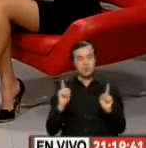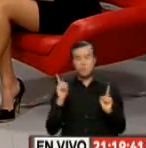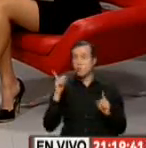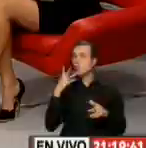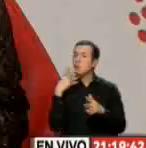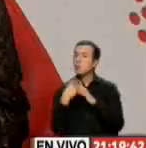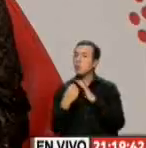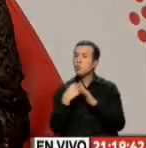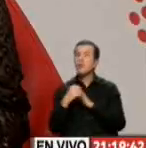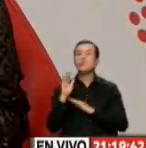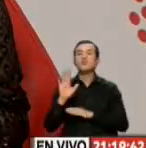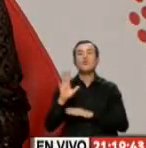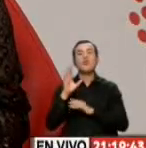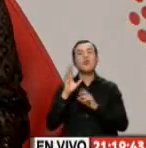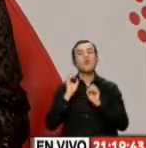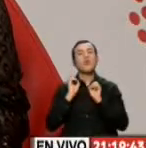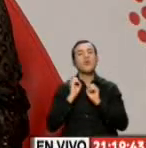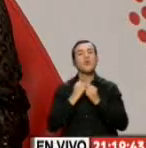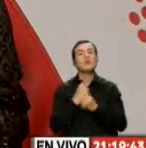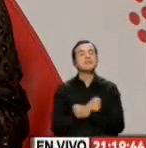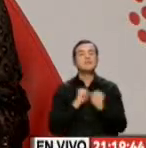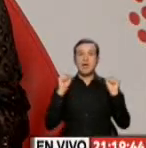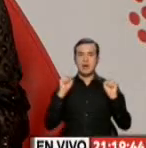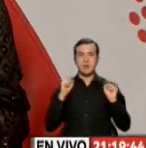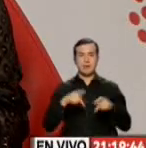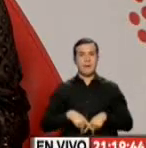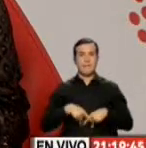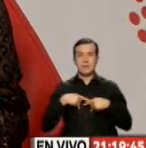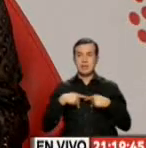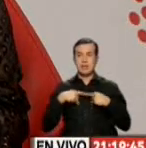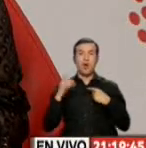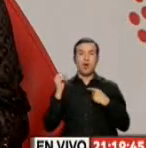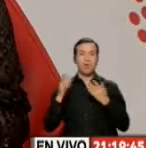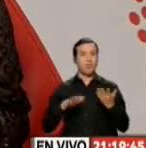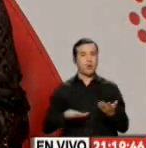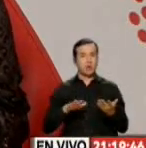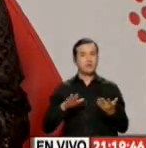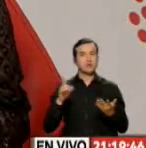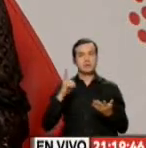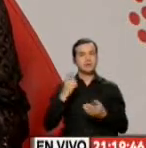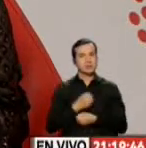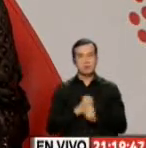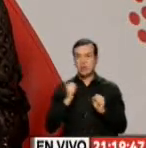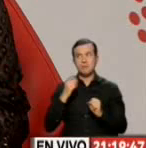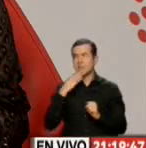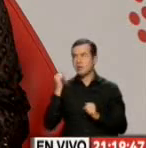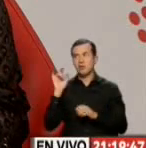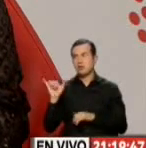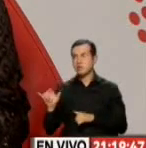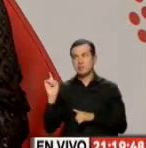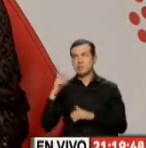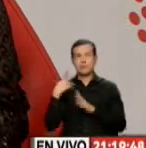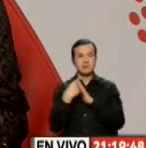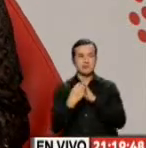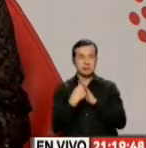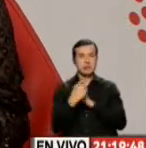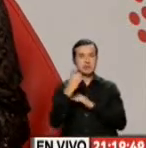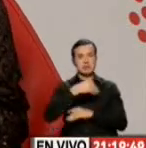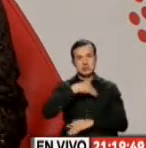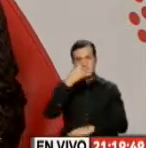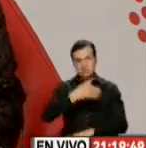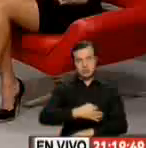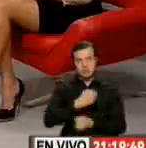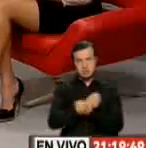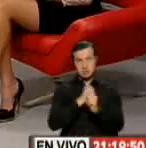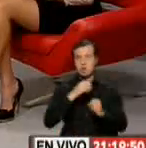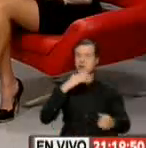porque tienen que sobrevivir, y la sobrevivencia es un tema ético, y creo que eso hay que recordar.